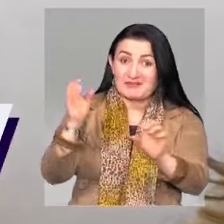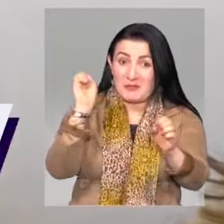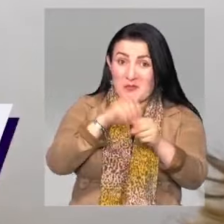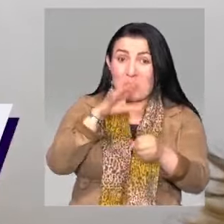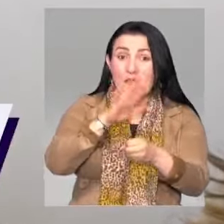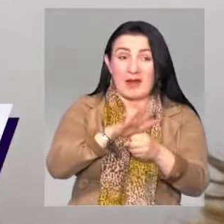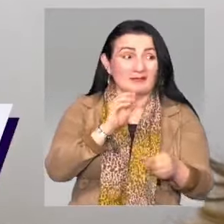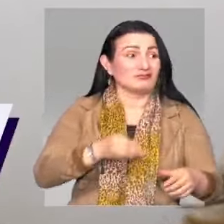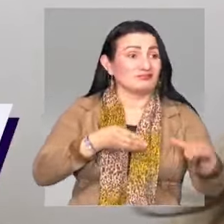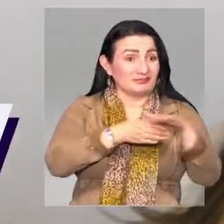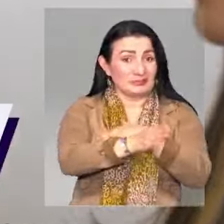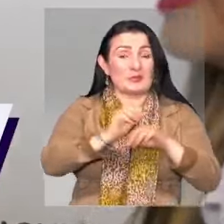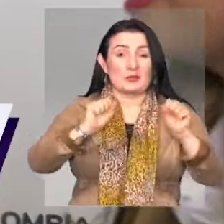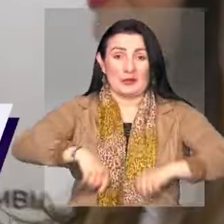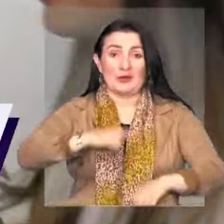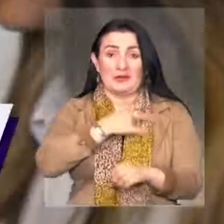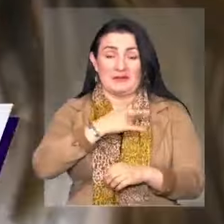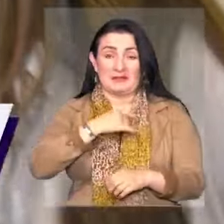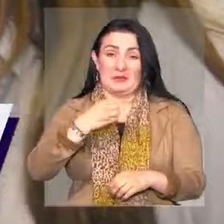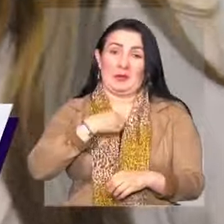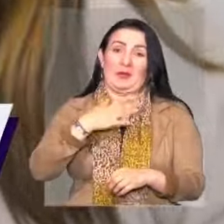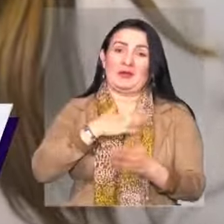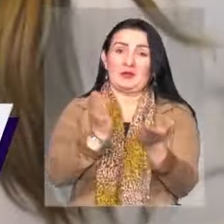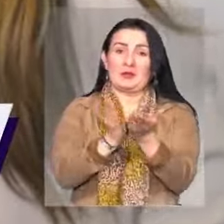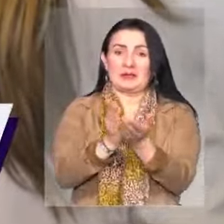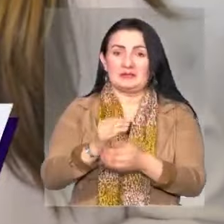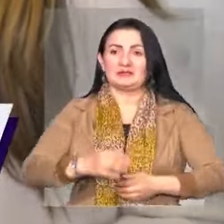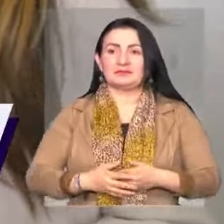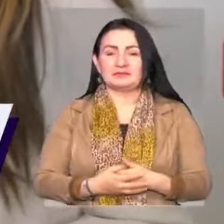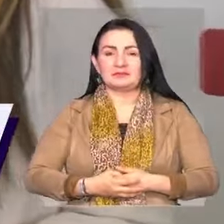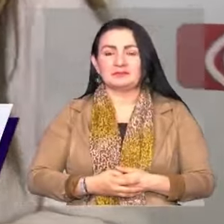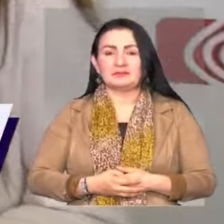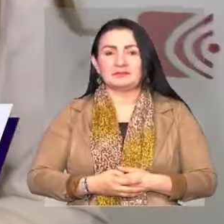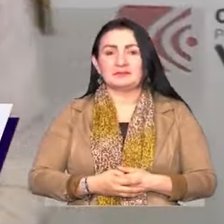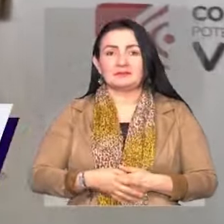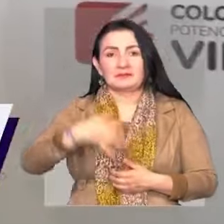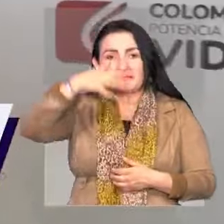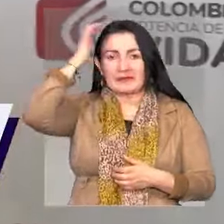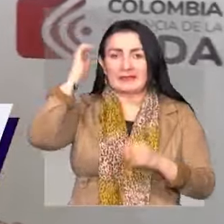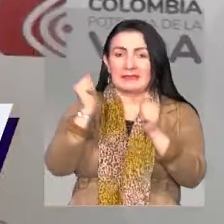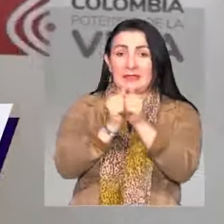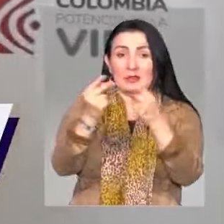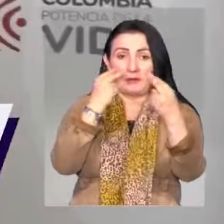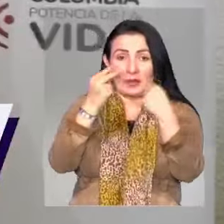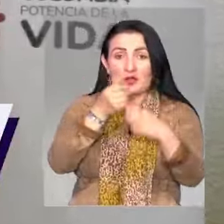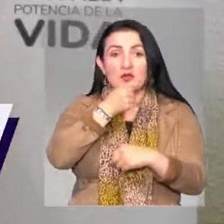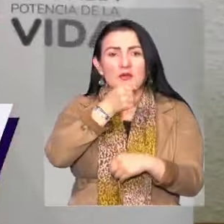ustedes pueden decir, puedo estudiar. Ministra, gracias por acompañarnos. Pues Cristian y televidentes, estas son